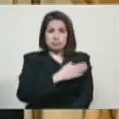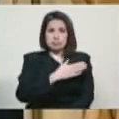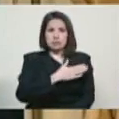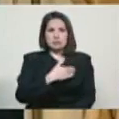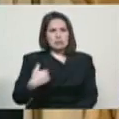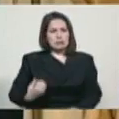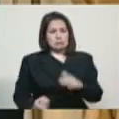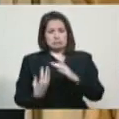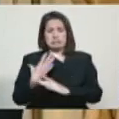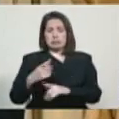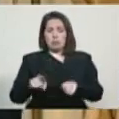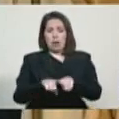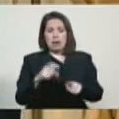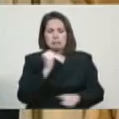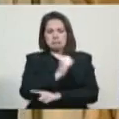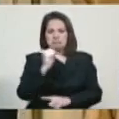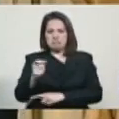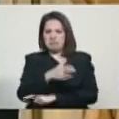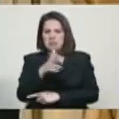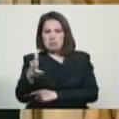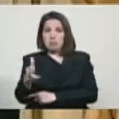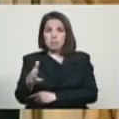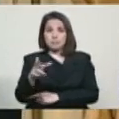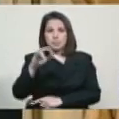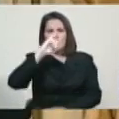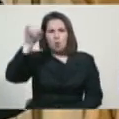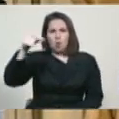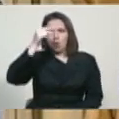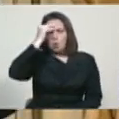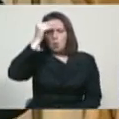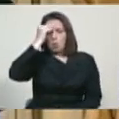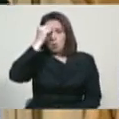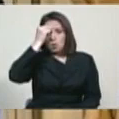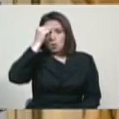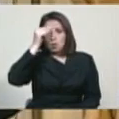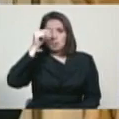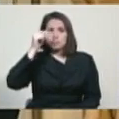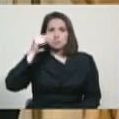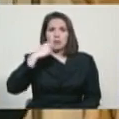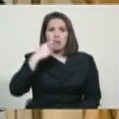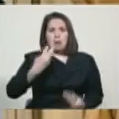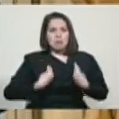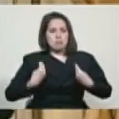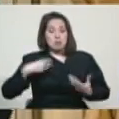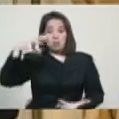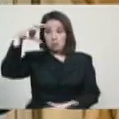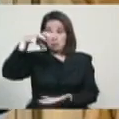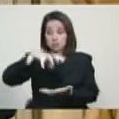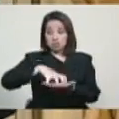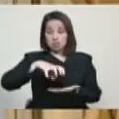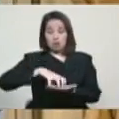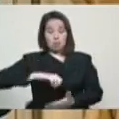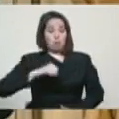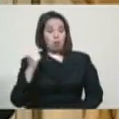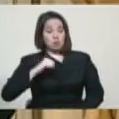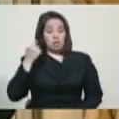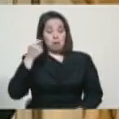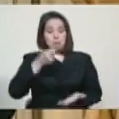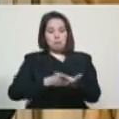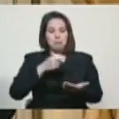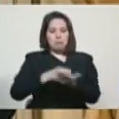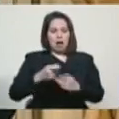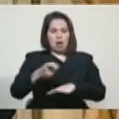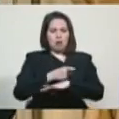asesinos. Hay uno que se llama Julio Borges, que vive en Bogotá en una mansión mantenido por el gobierno de Colombia,